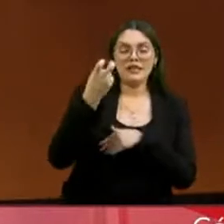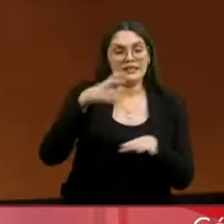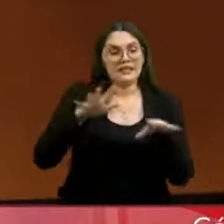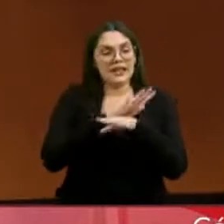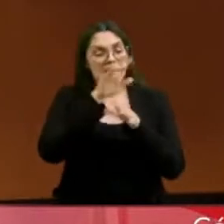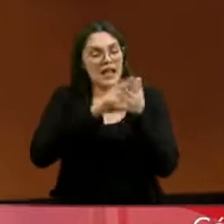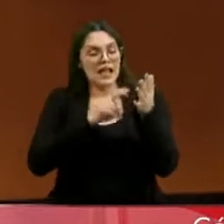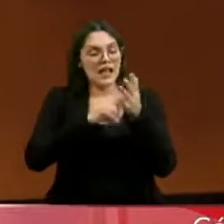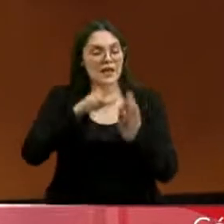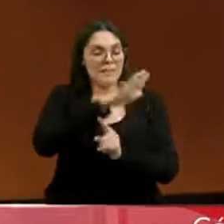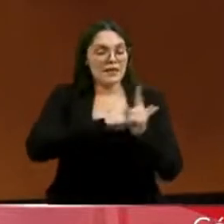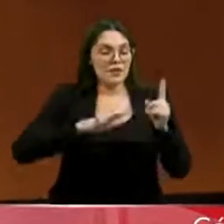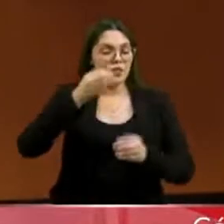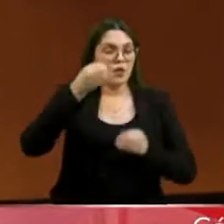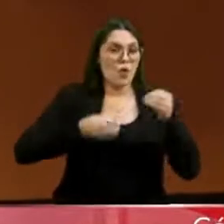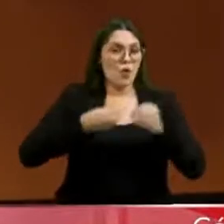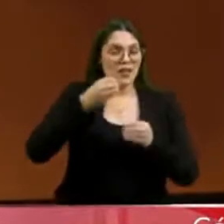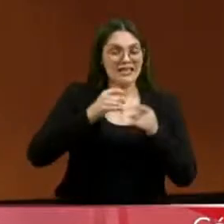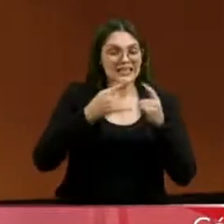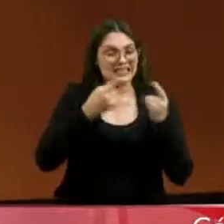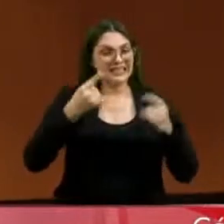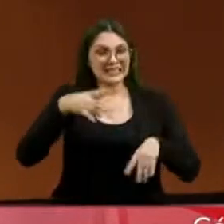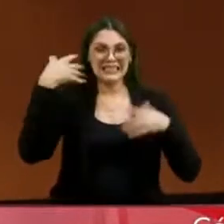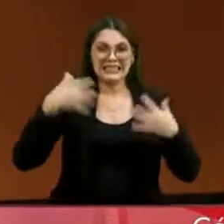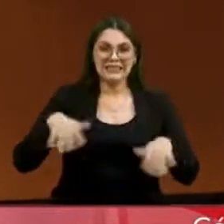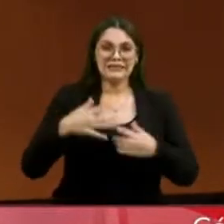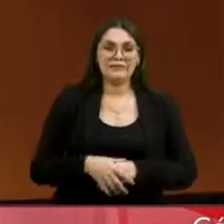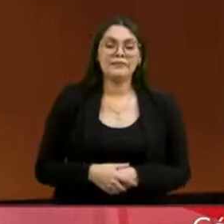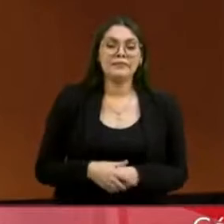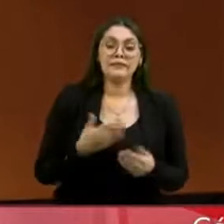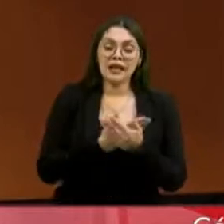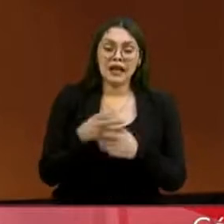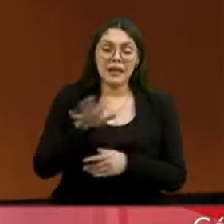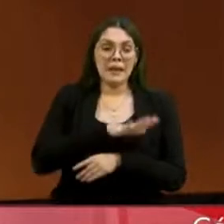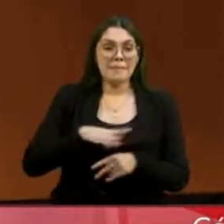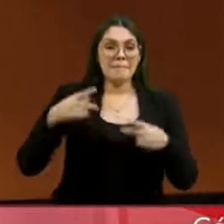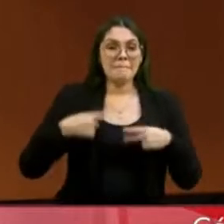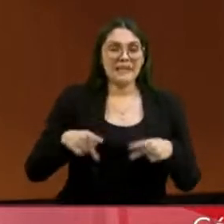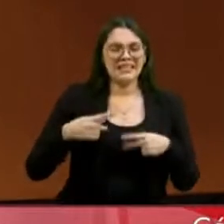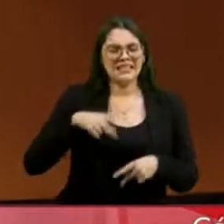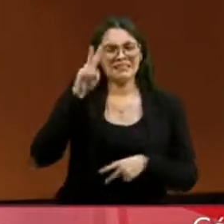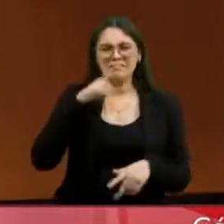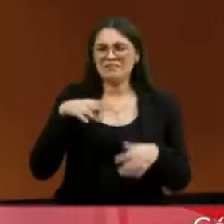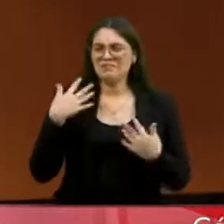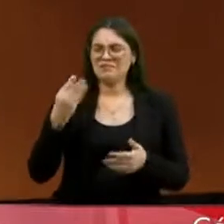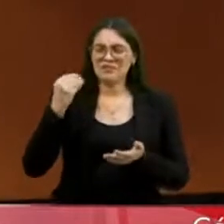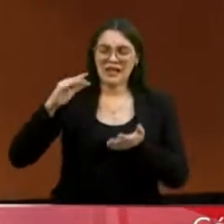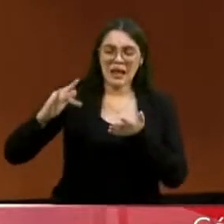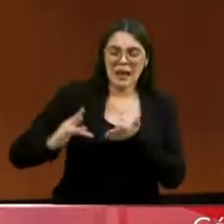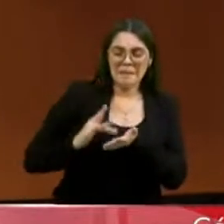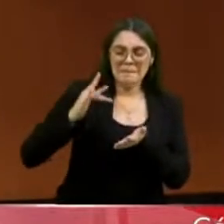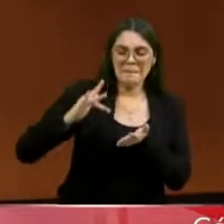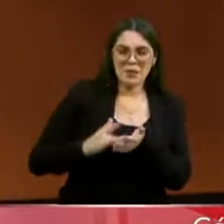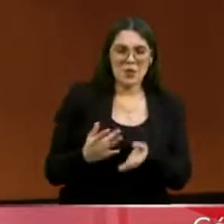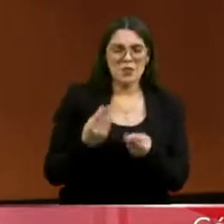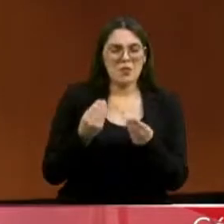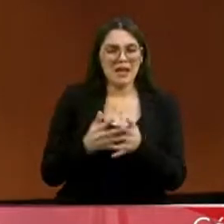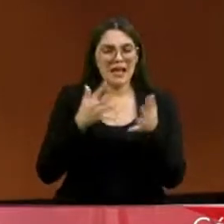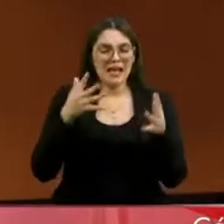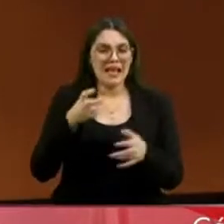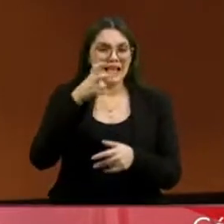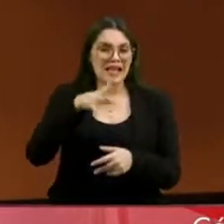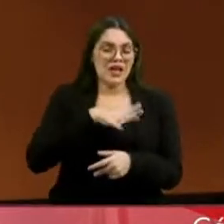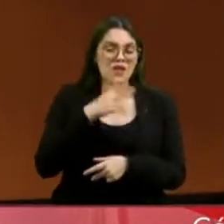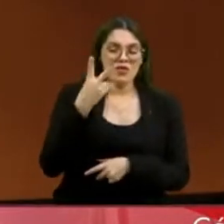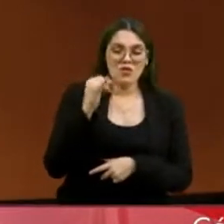histórica. El pueblo de México nos ha dado un apoyo impresionante el 2 de junio y